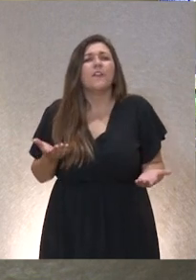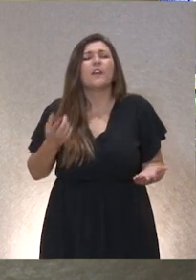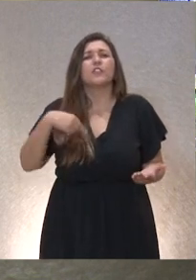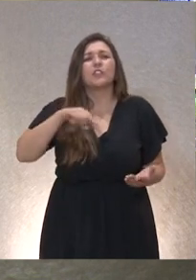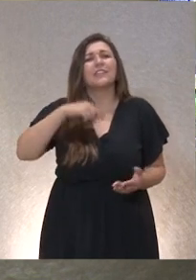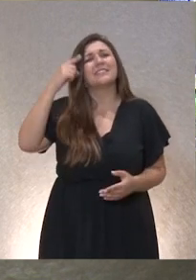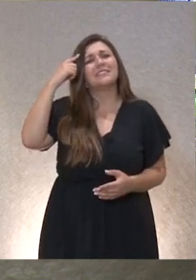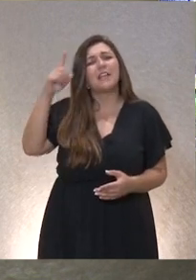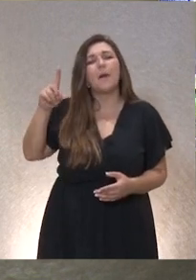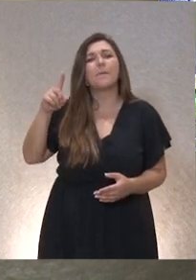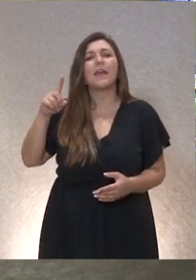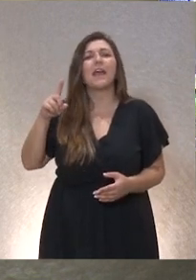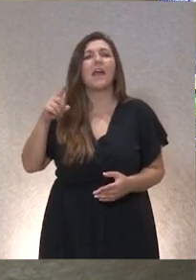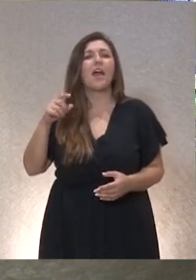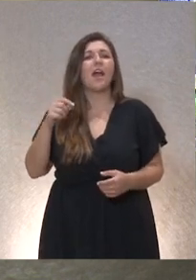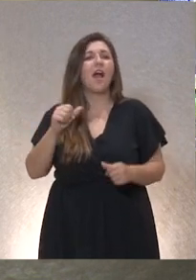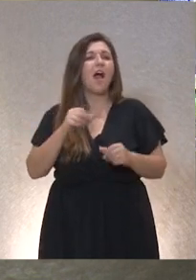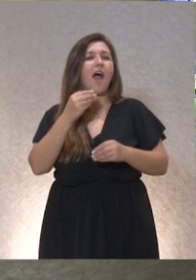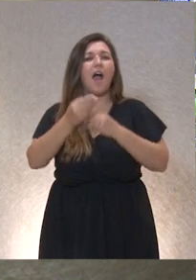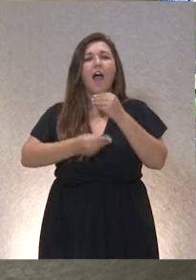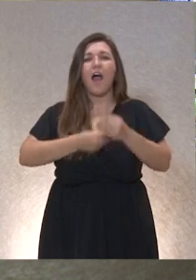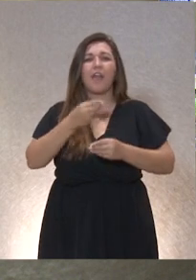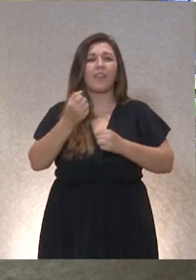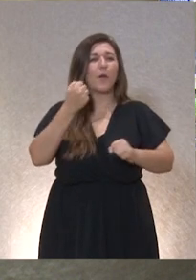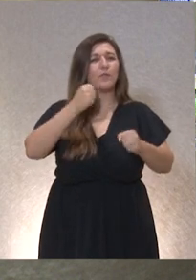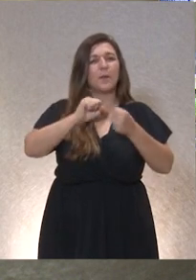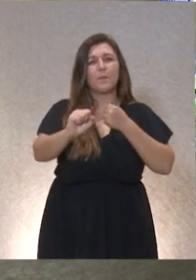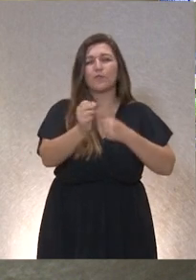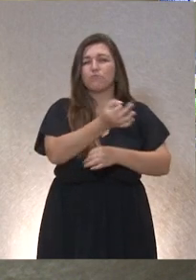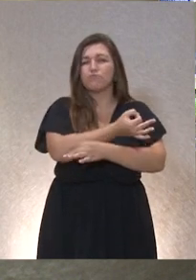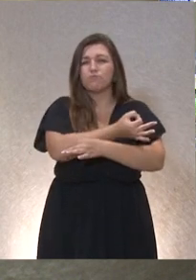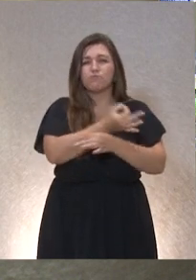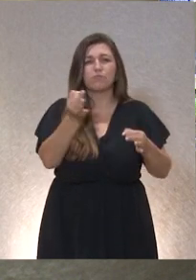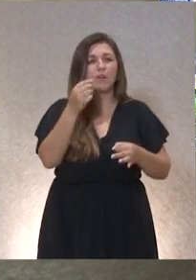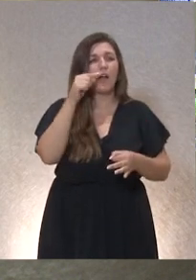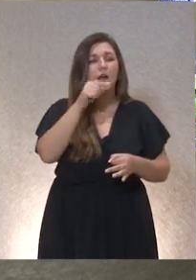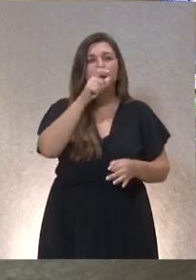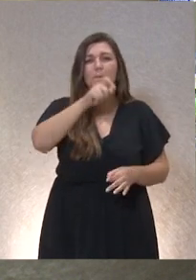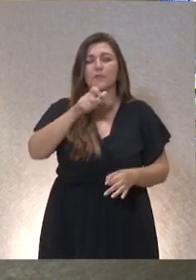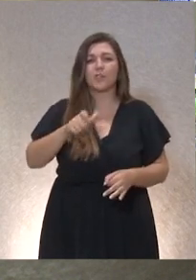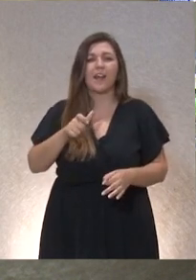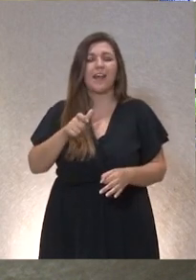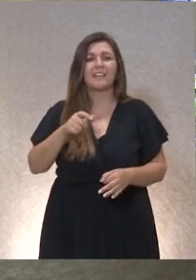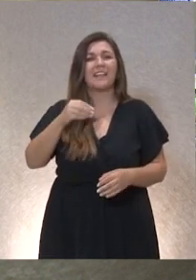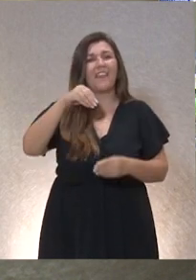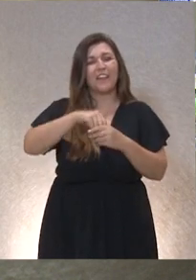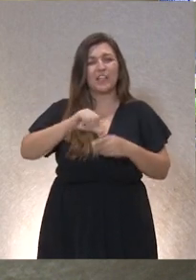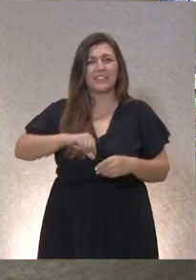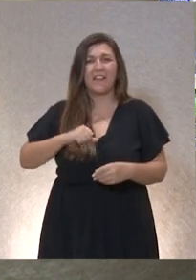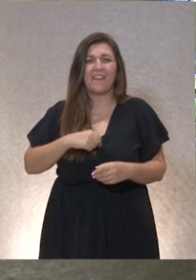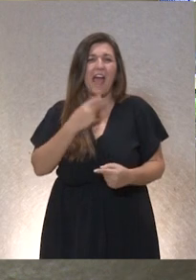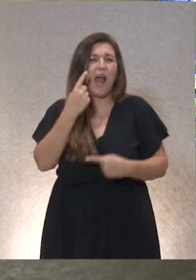hubo actuaciones extraordinarias de personas allí en la residencia algunas extraordinar